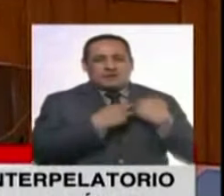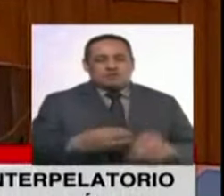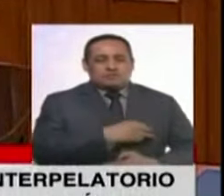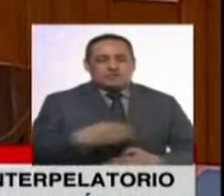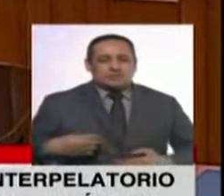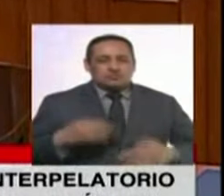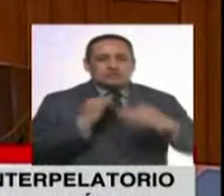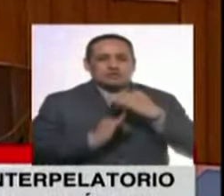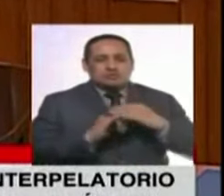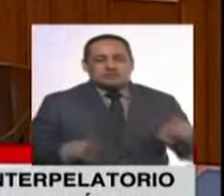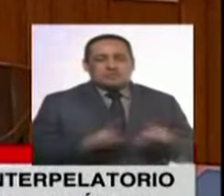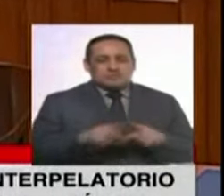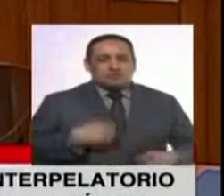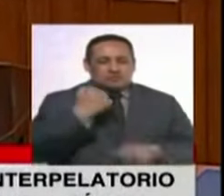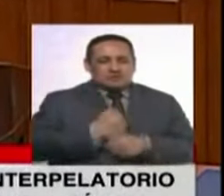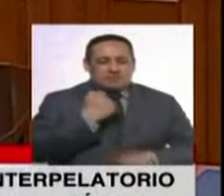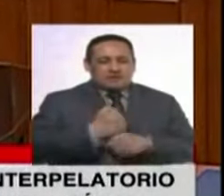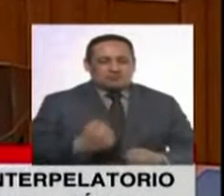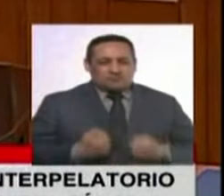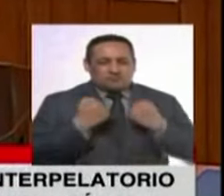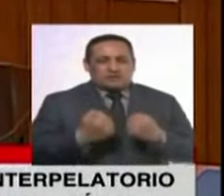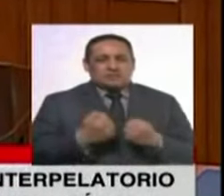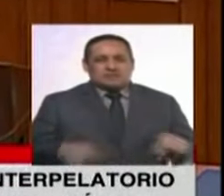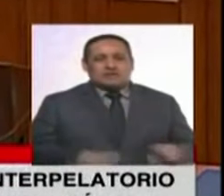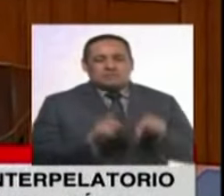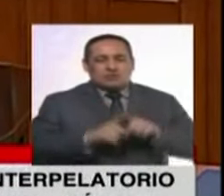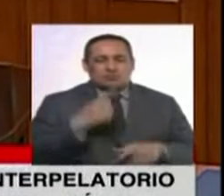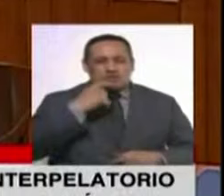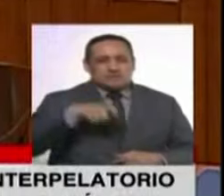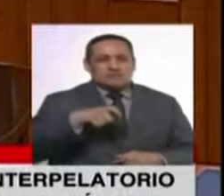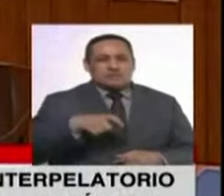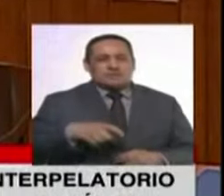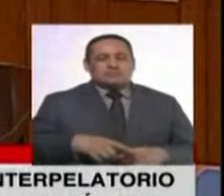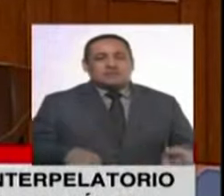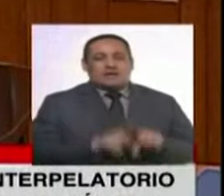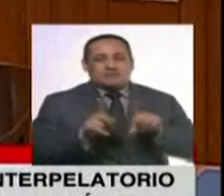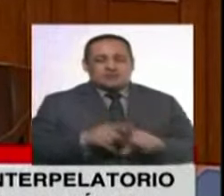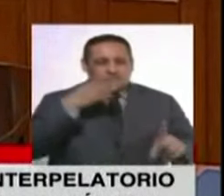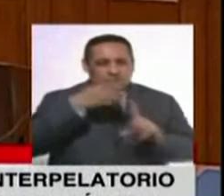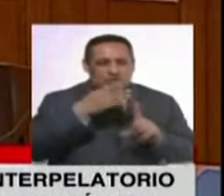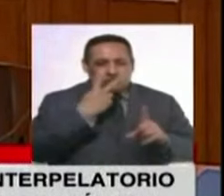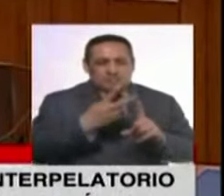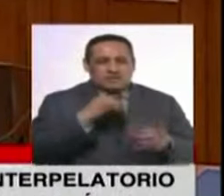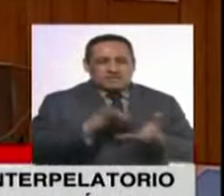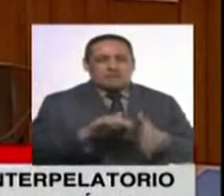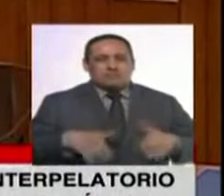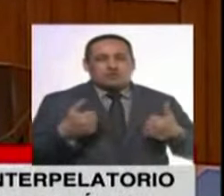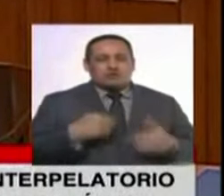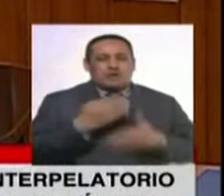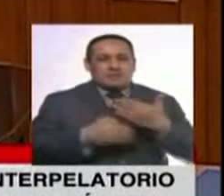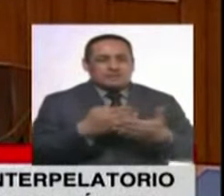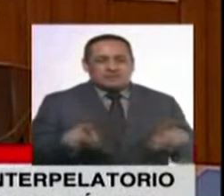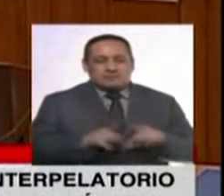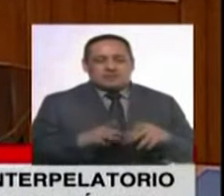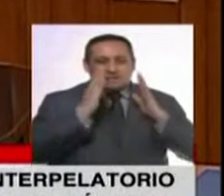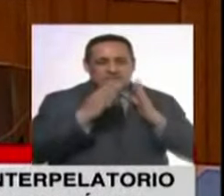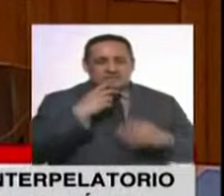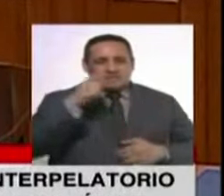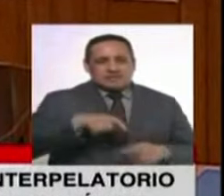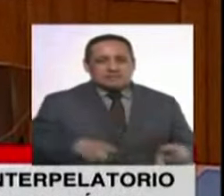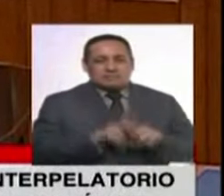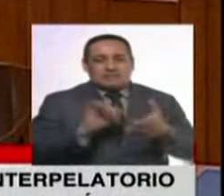interior vengo trabajando arduamente como corresponde enfocado en lo que puedo hacer en adelante para atender las